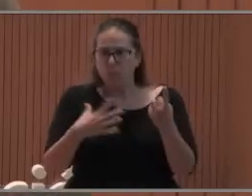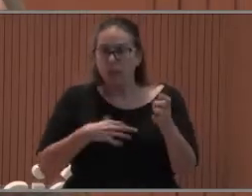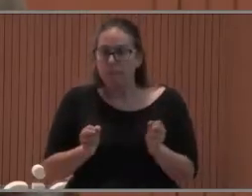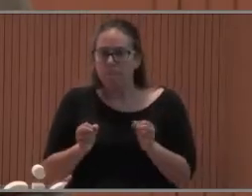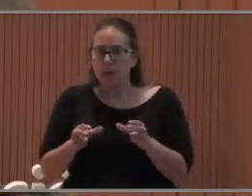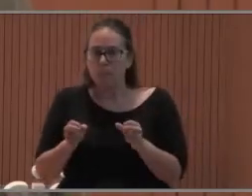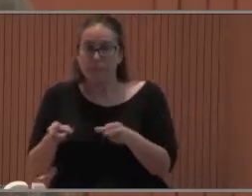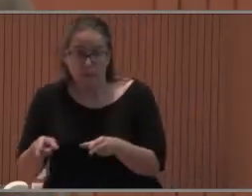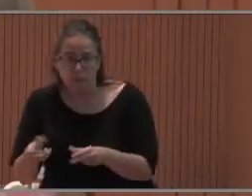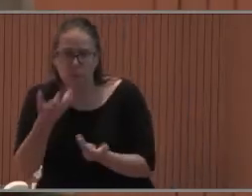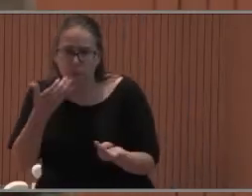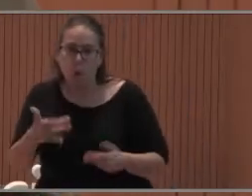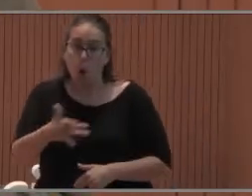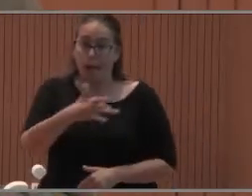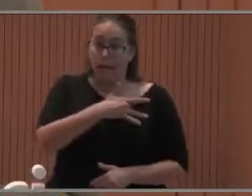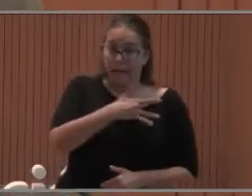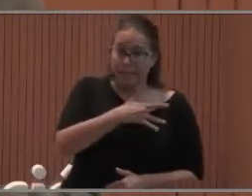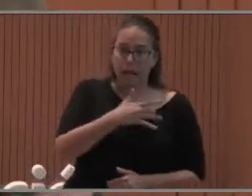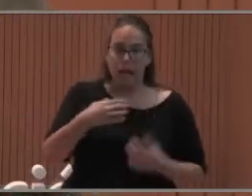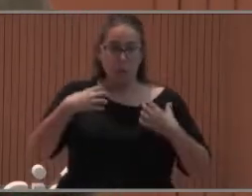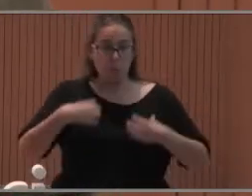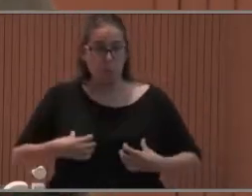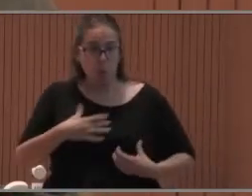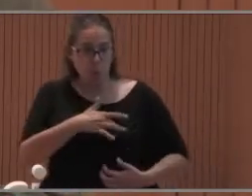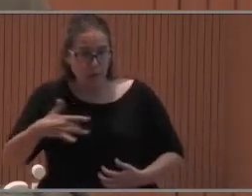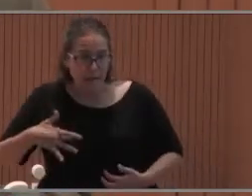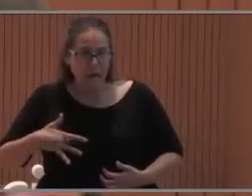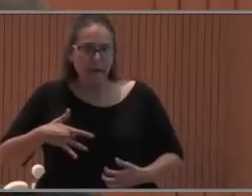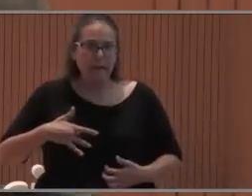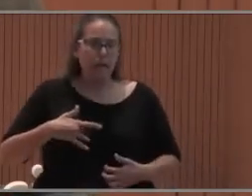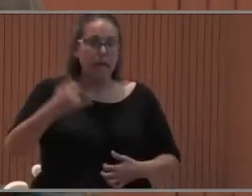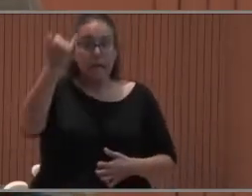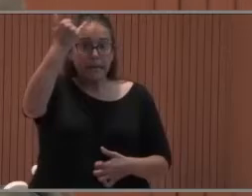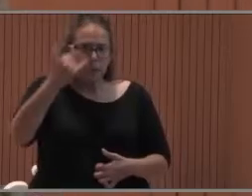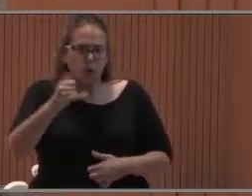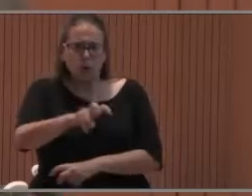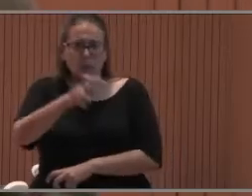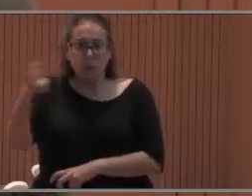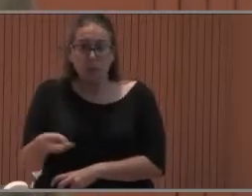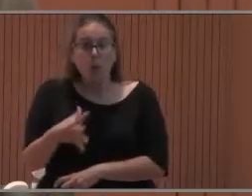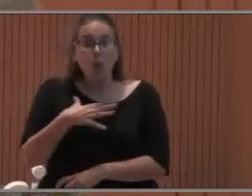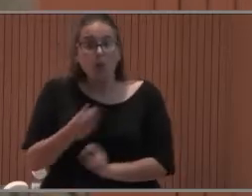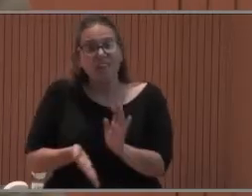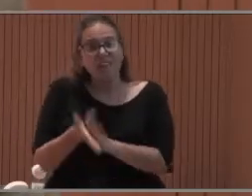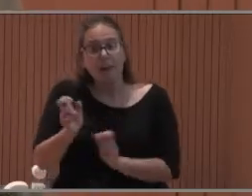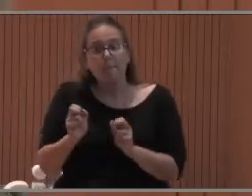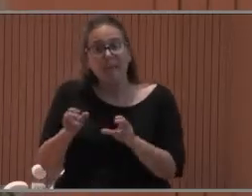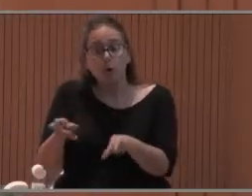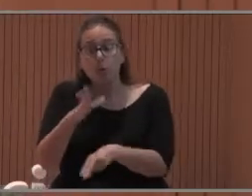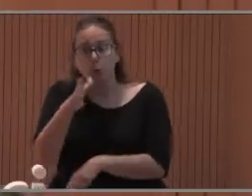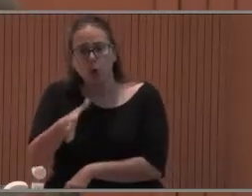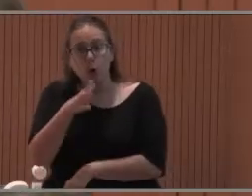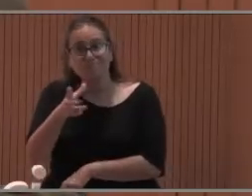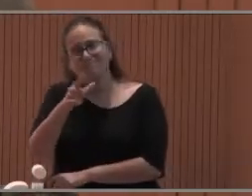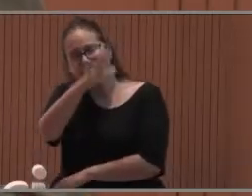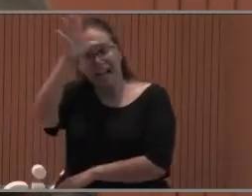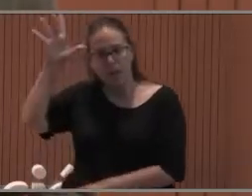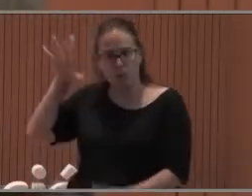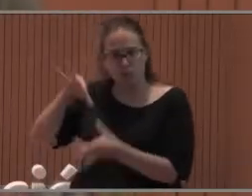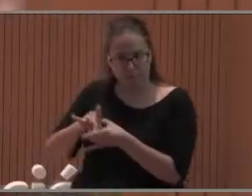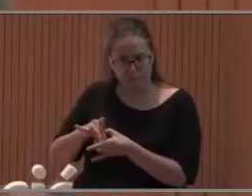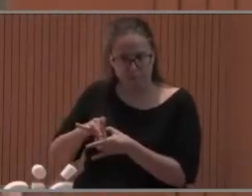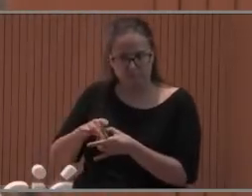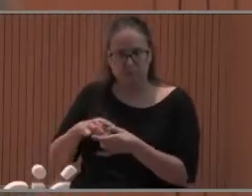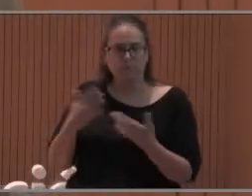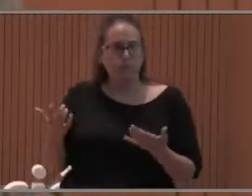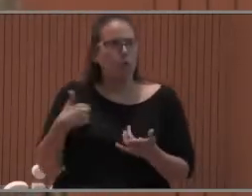cardíacas, pulmonares, renales, neurológicas, etcétera, etcétera, partos prematuros. Por tanto, tiene diferentes impactos en salud.